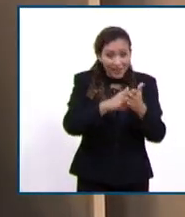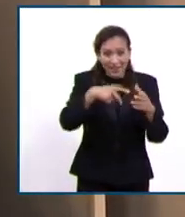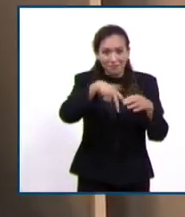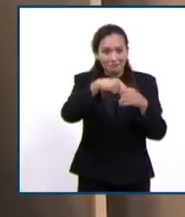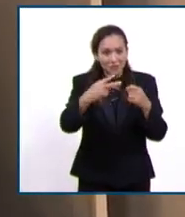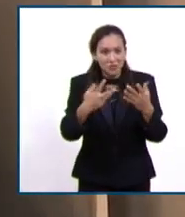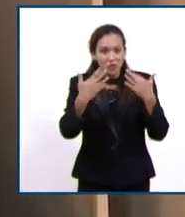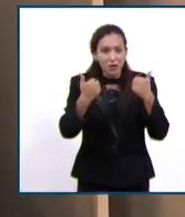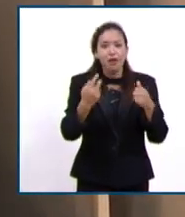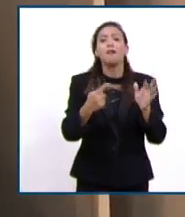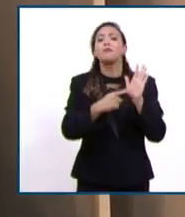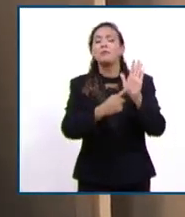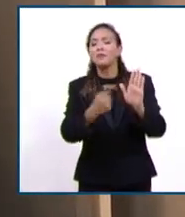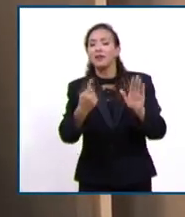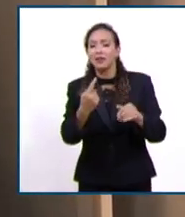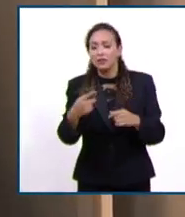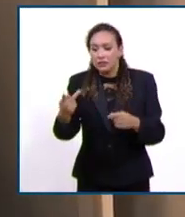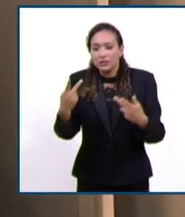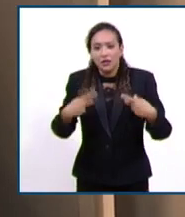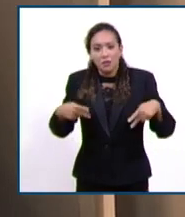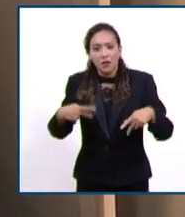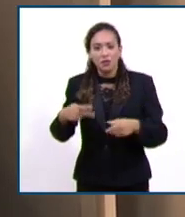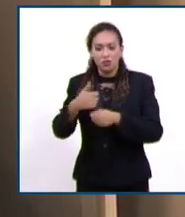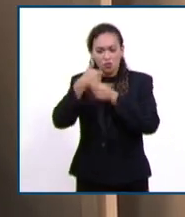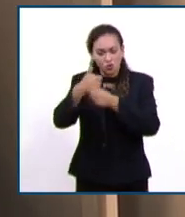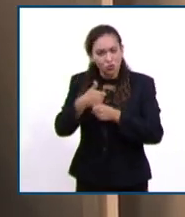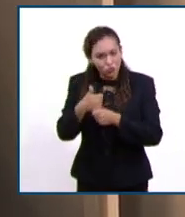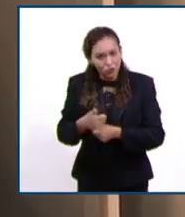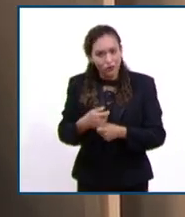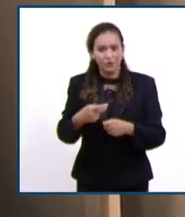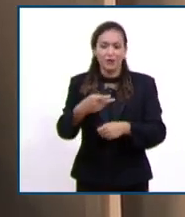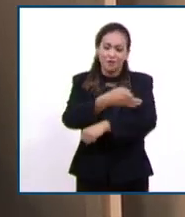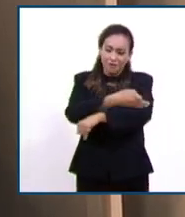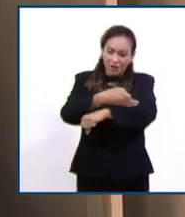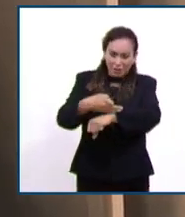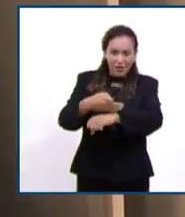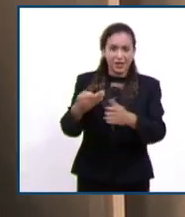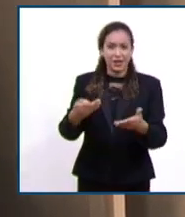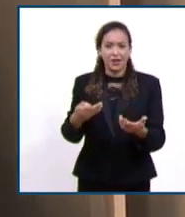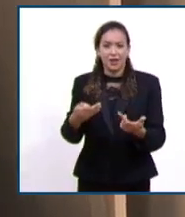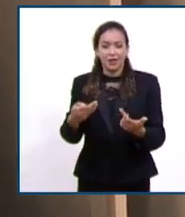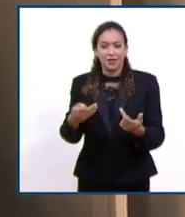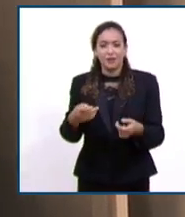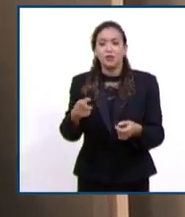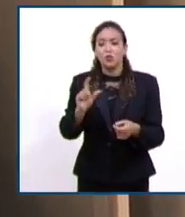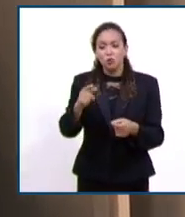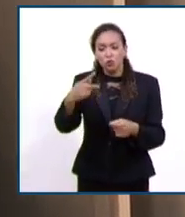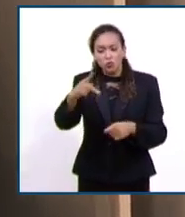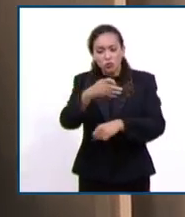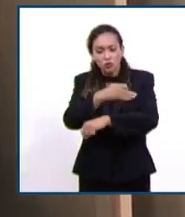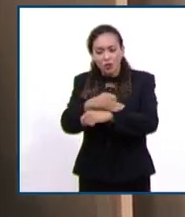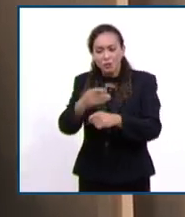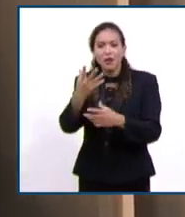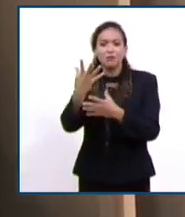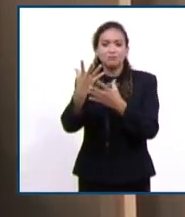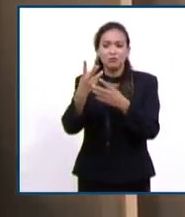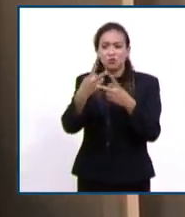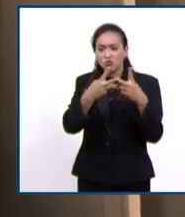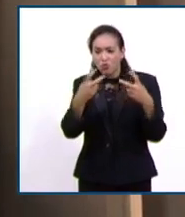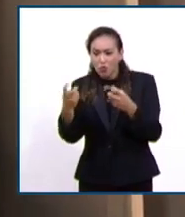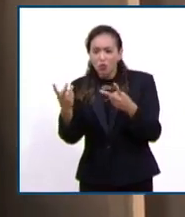están viviendo las personas, los familiares, las personas queridas, de personas que han sufrido una